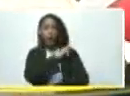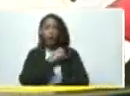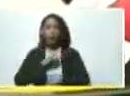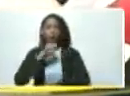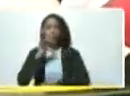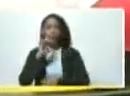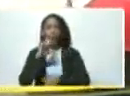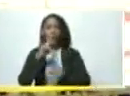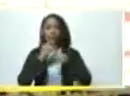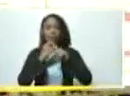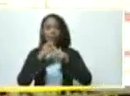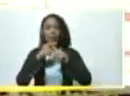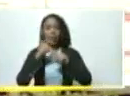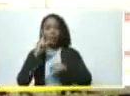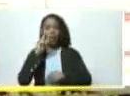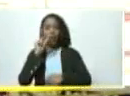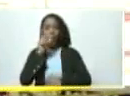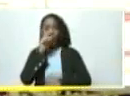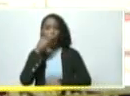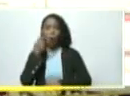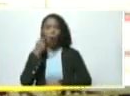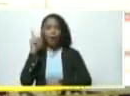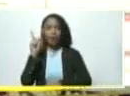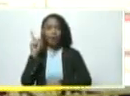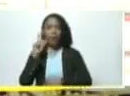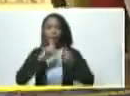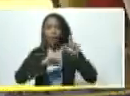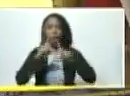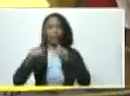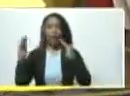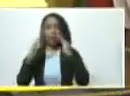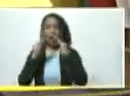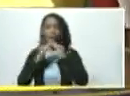Rojas, presidente de Logicasa, Logística.